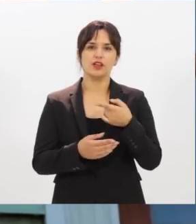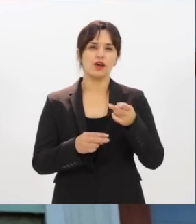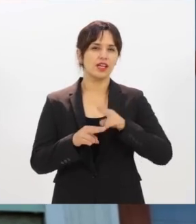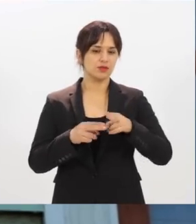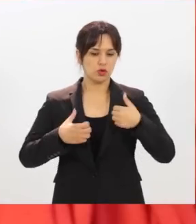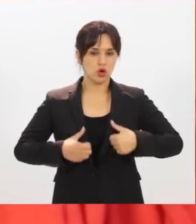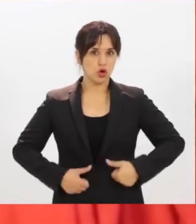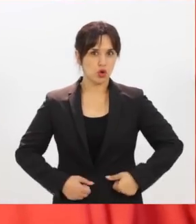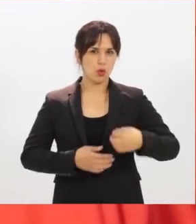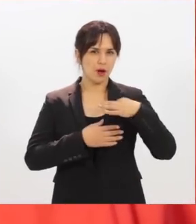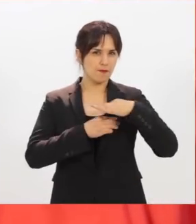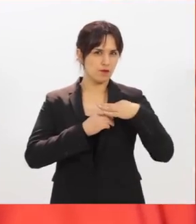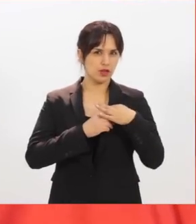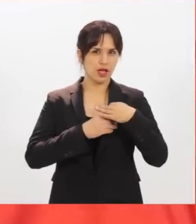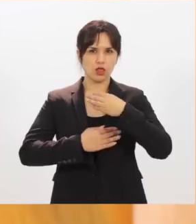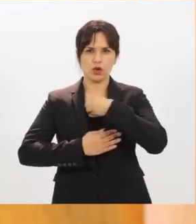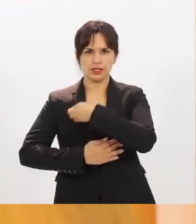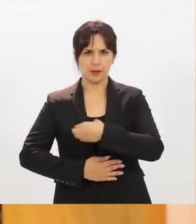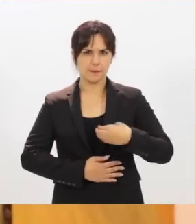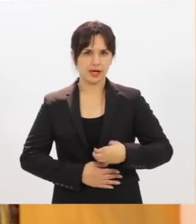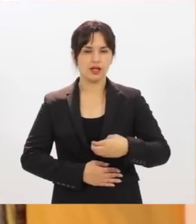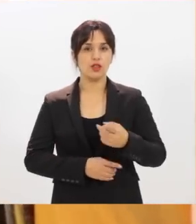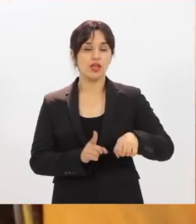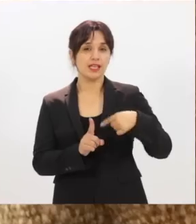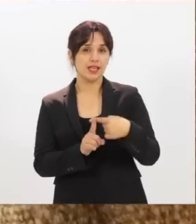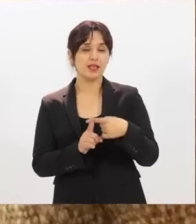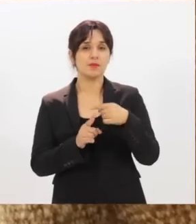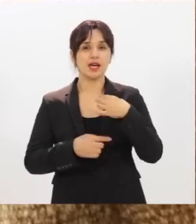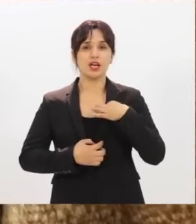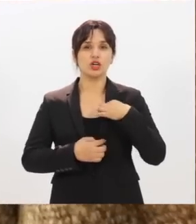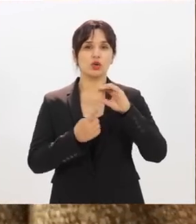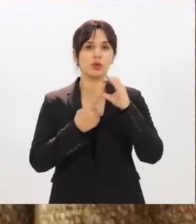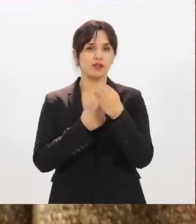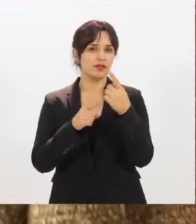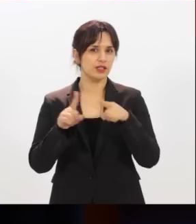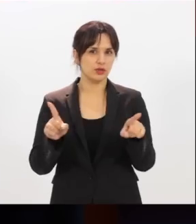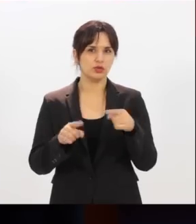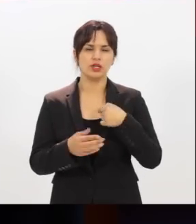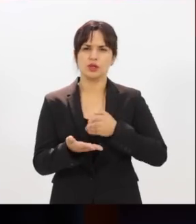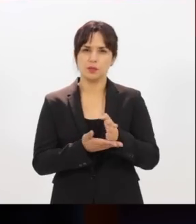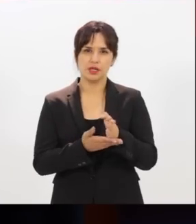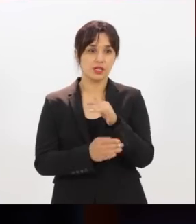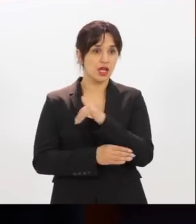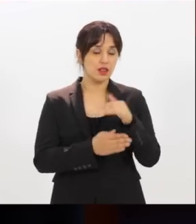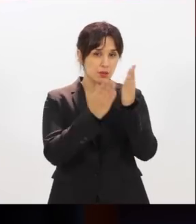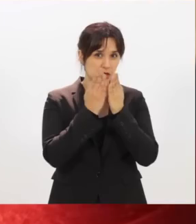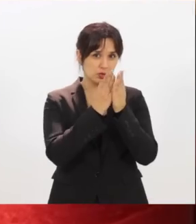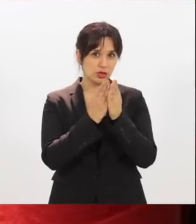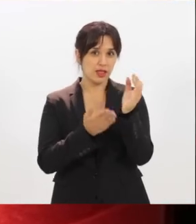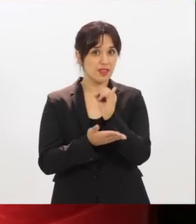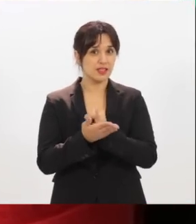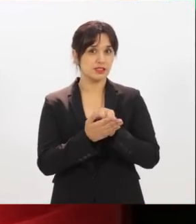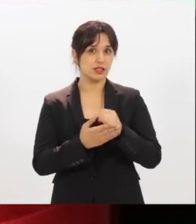ropa corporativa, bordados, estampados y además ropa intercultural. Esto comienza después de haber estudiado diseño de